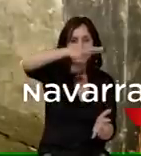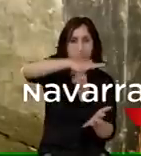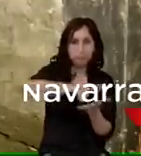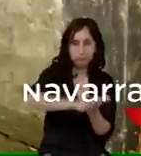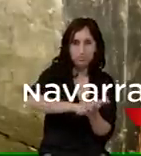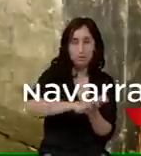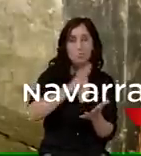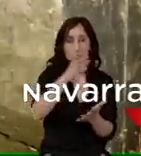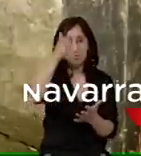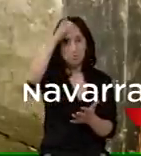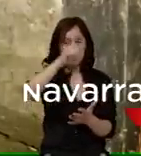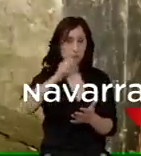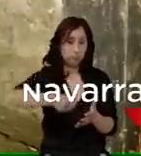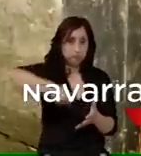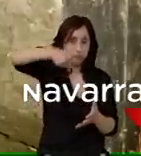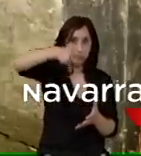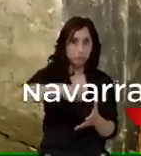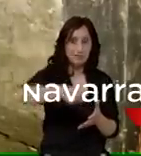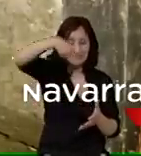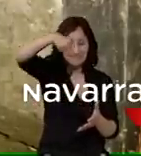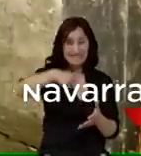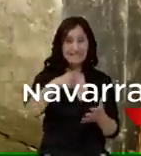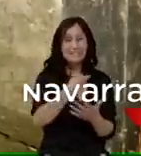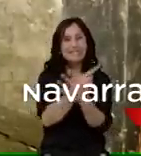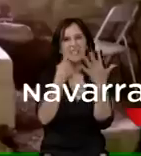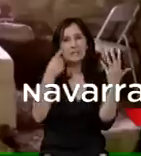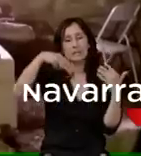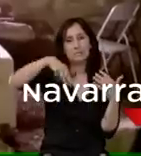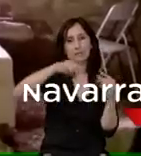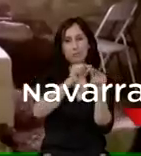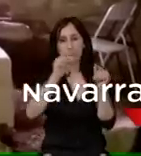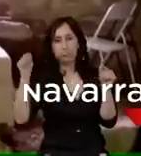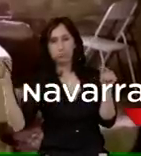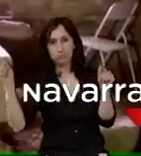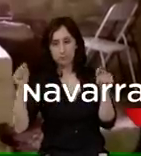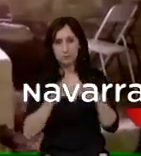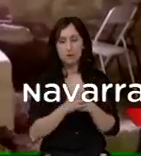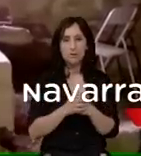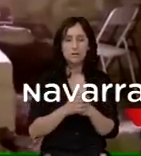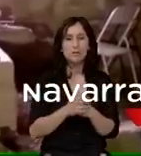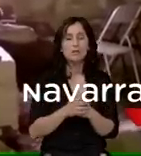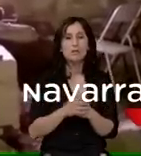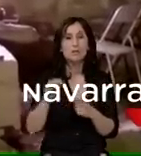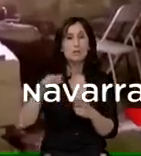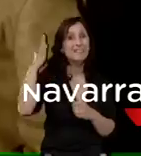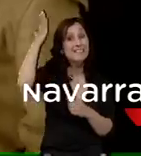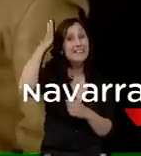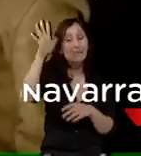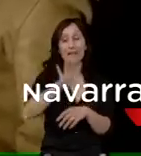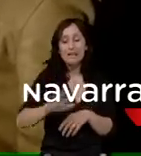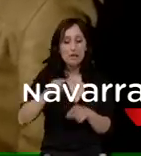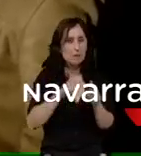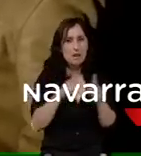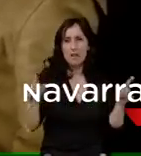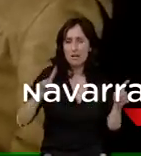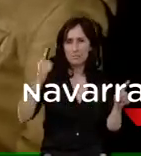palanca, de esta palanca que mide 16 metros de largo, que es la más larga de todos los trujales de Navarra. ¿Qué te